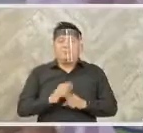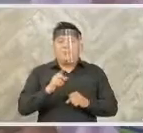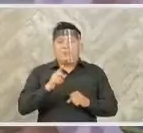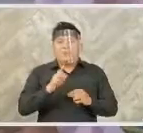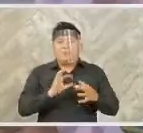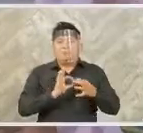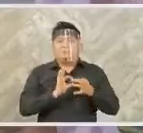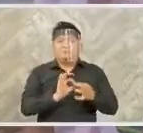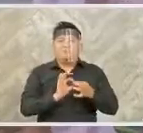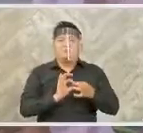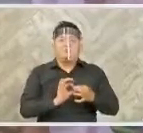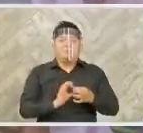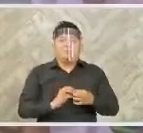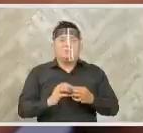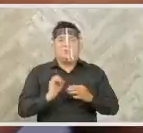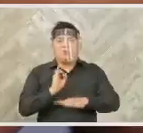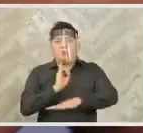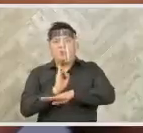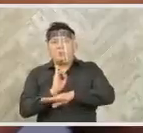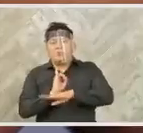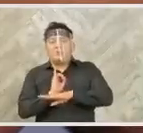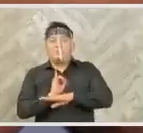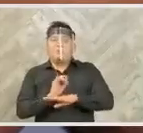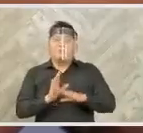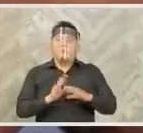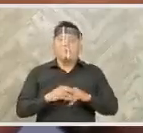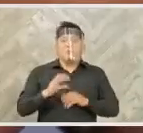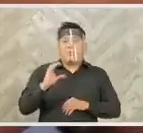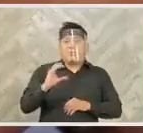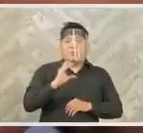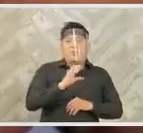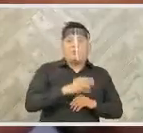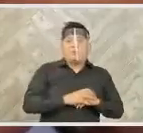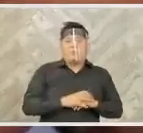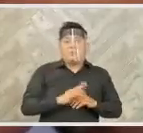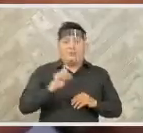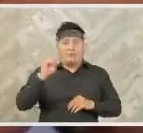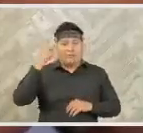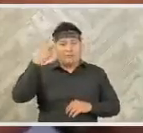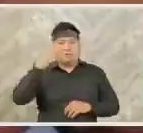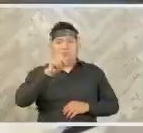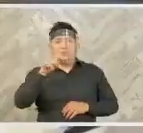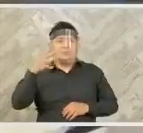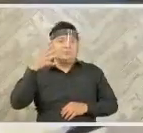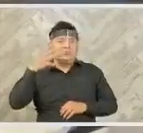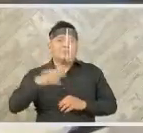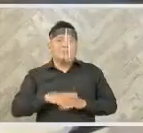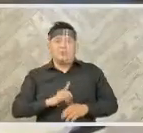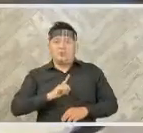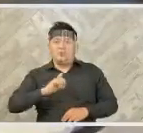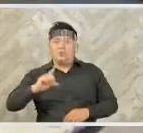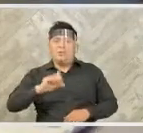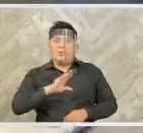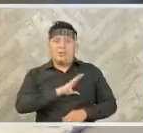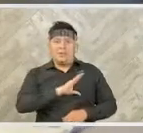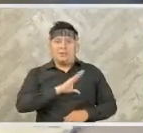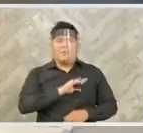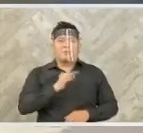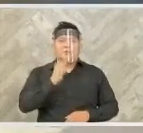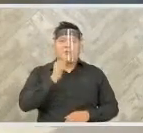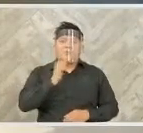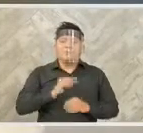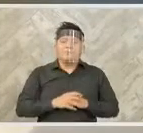mano además con las instituciones como Cámara de Comercio y la Gobernación del Norte de Santander, lideradas por la alcaldía, en pro de